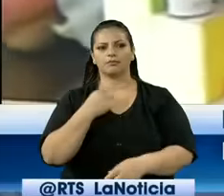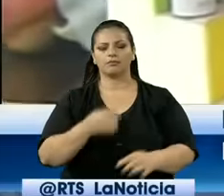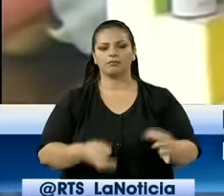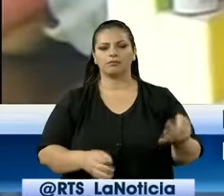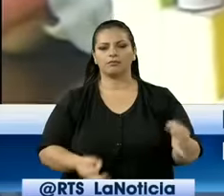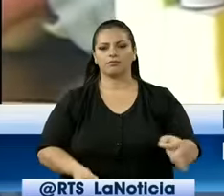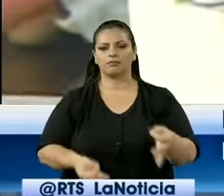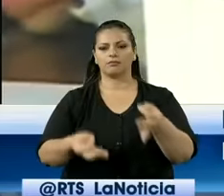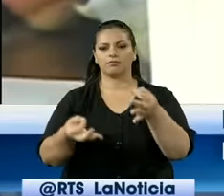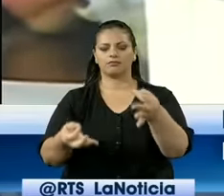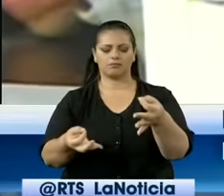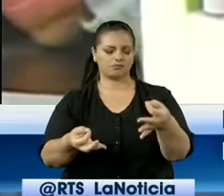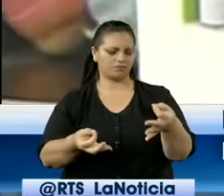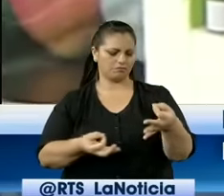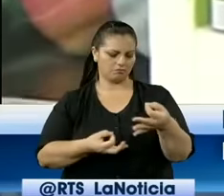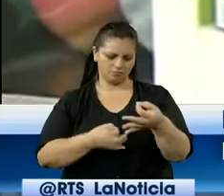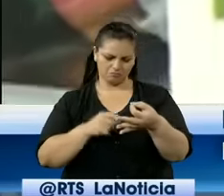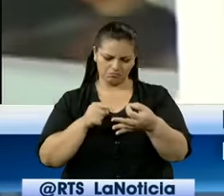la diabetes?